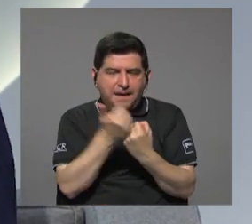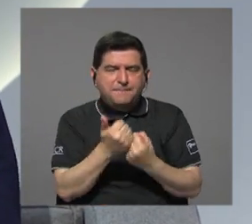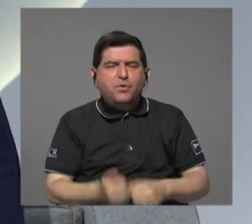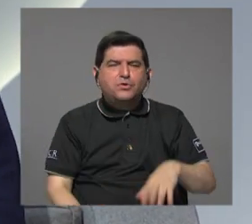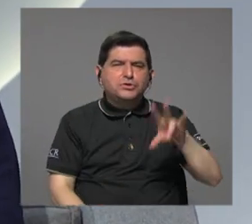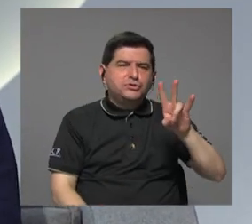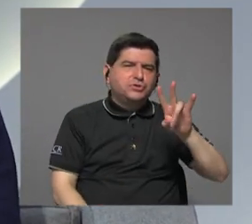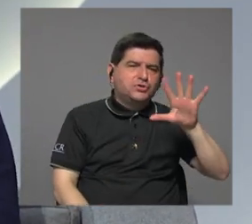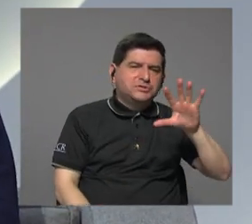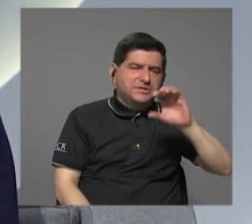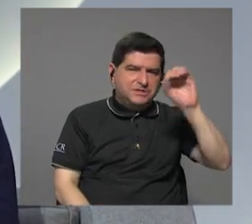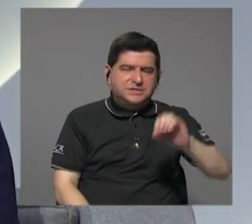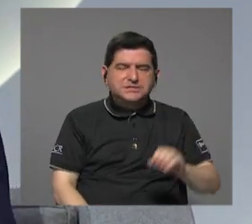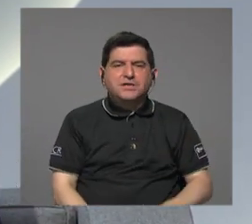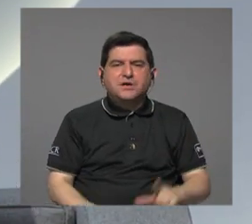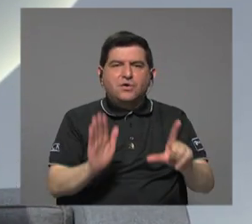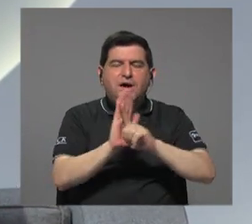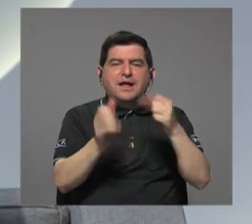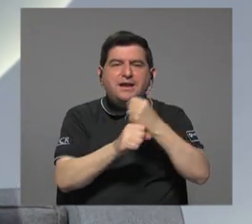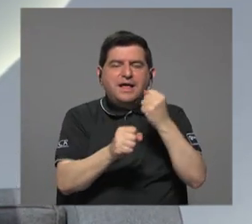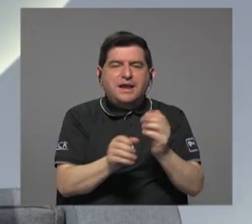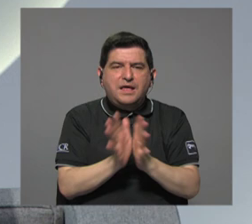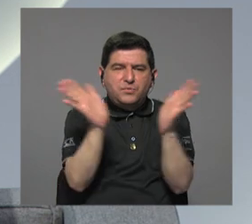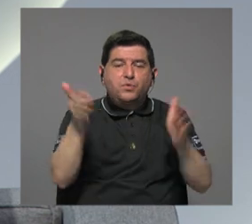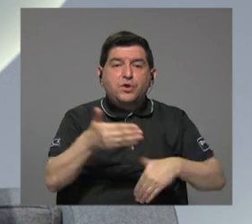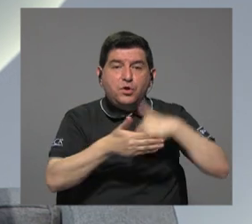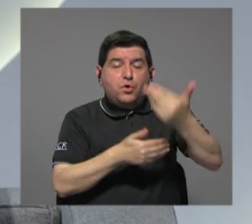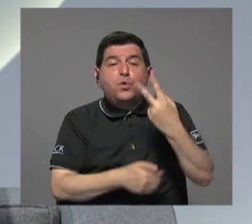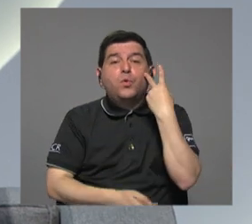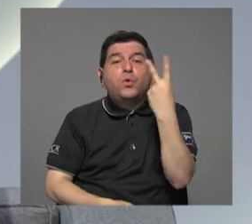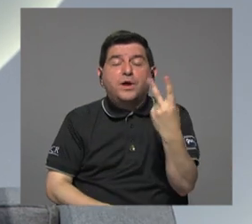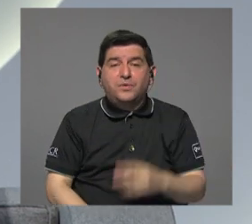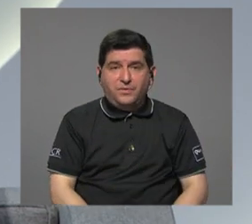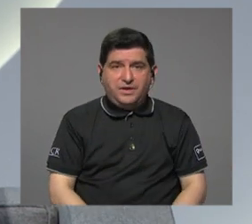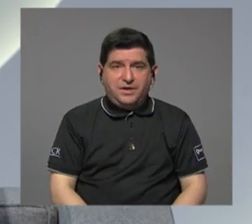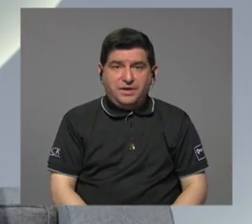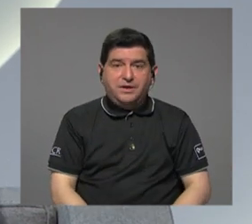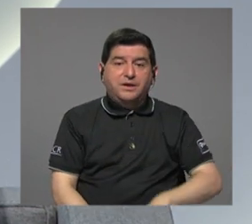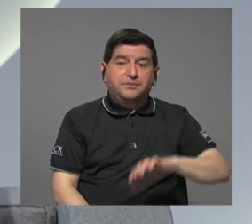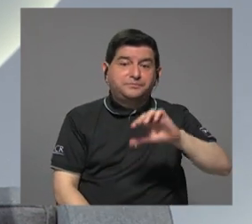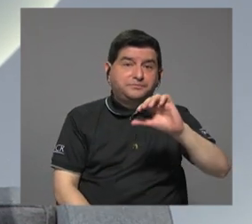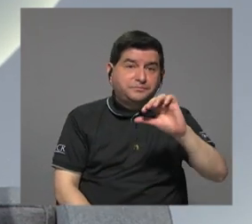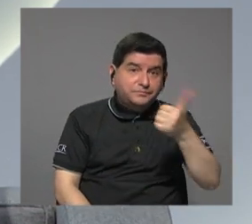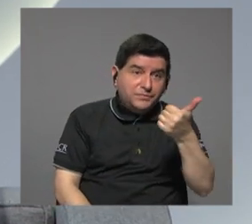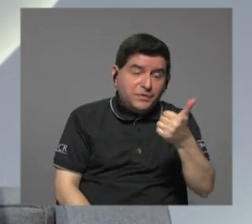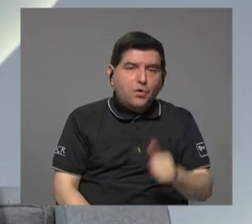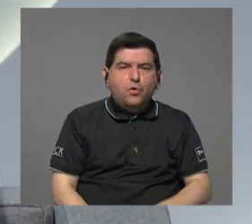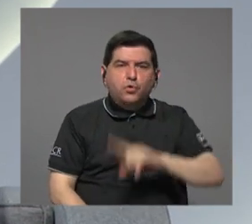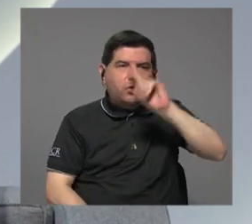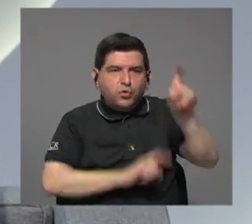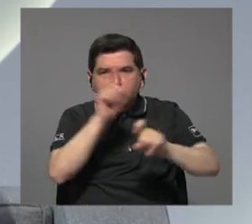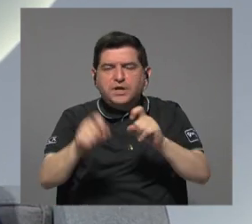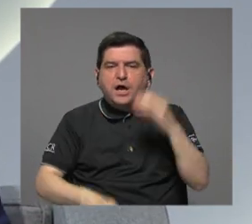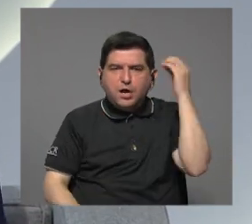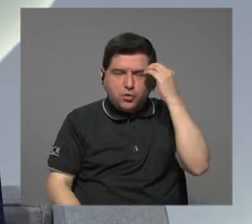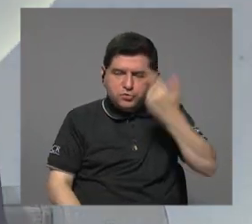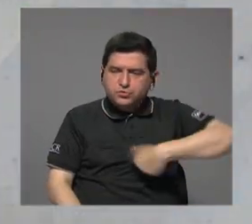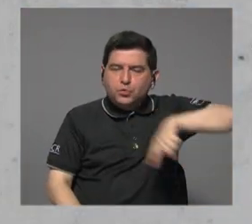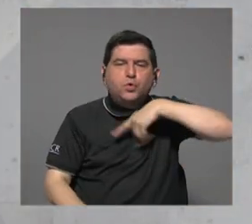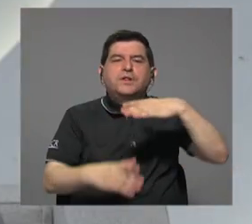75 por ciento en la ley de empleo público más adelante vamos a ver otra otra bueno otra consulta de opinión que hicimos